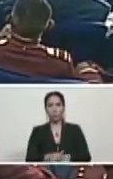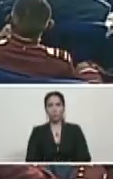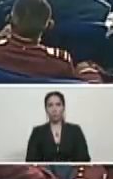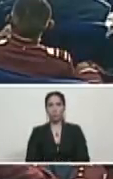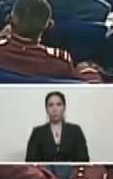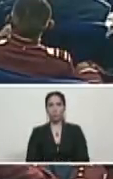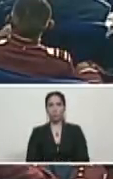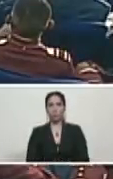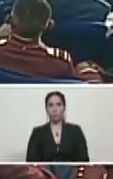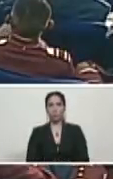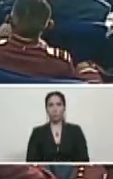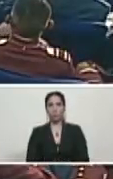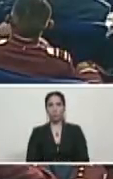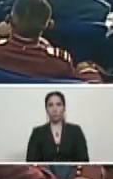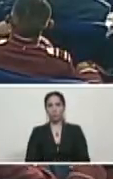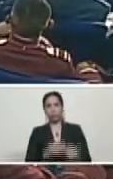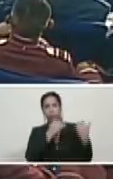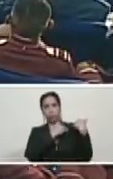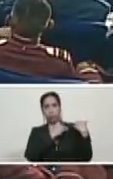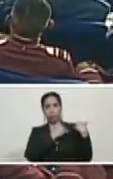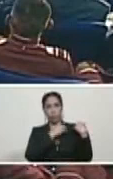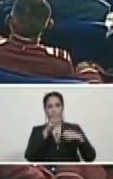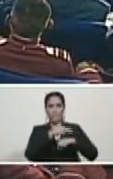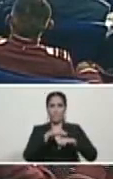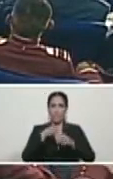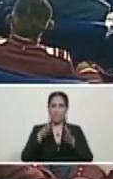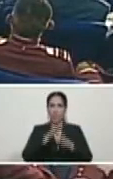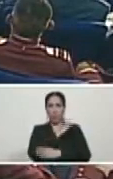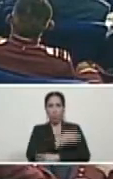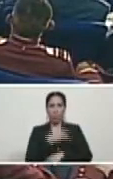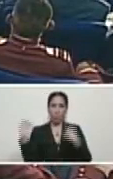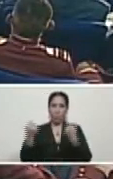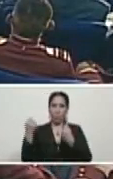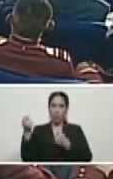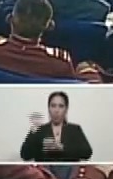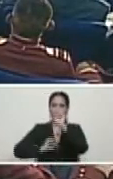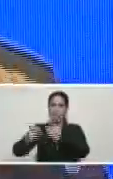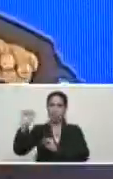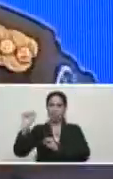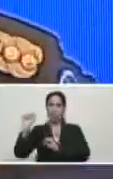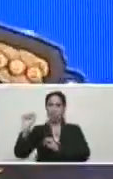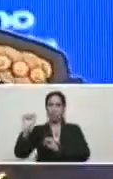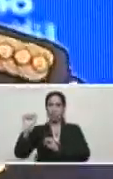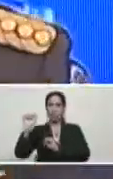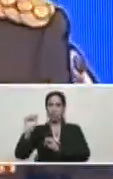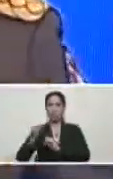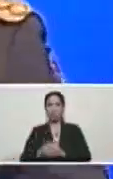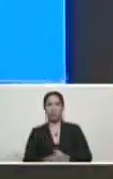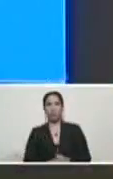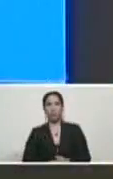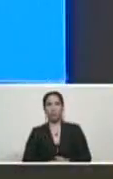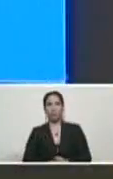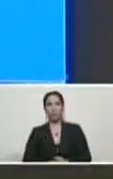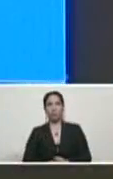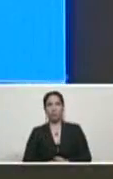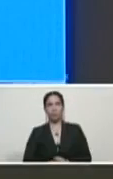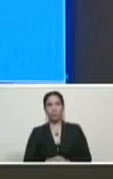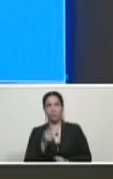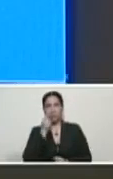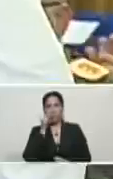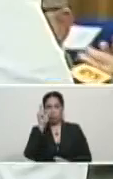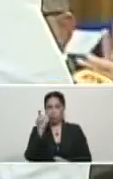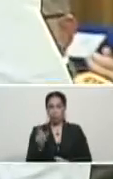general en jefe Vladimir Padrino López, ministro del Poder Popular para la Defensa, almirante Remigio Ceballos,